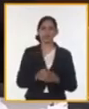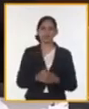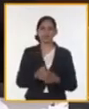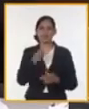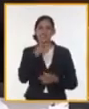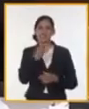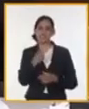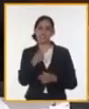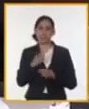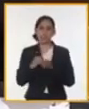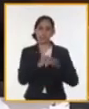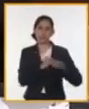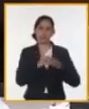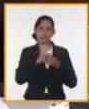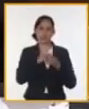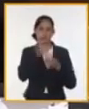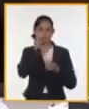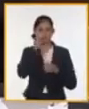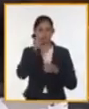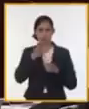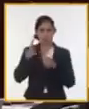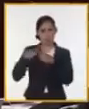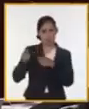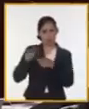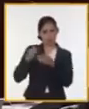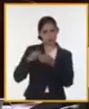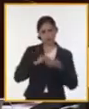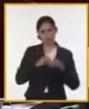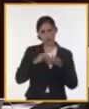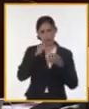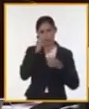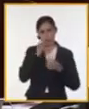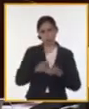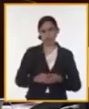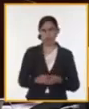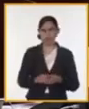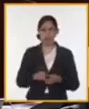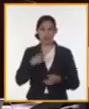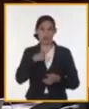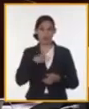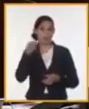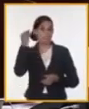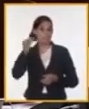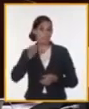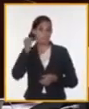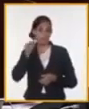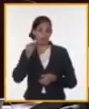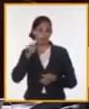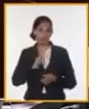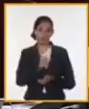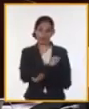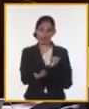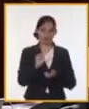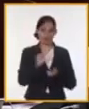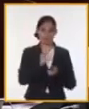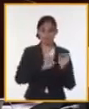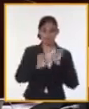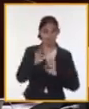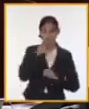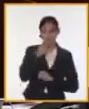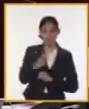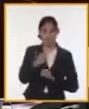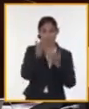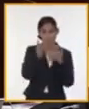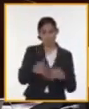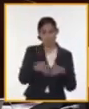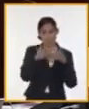Cabrisa y después por acá Humberto. Yo creo que salvar la industria azucarera, independientemente de